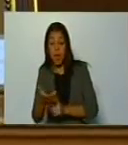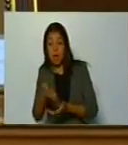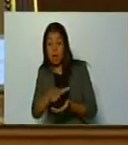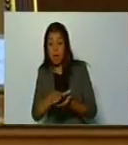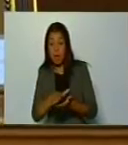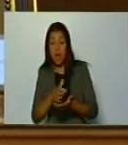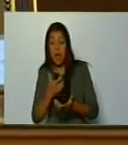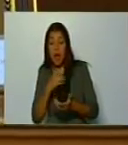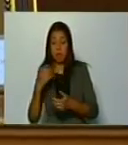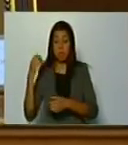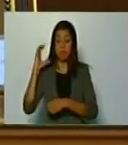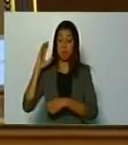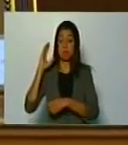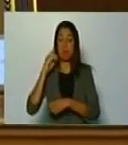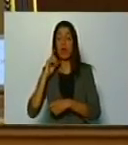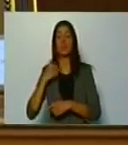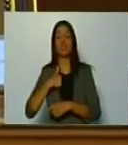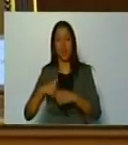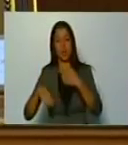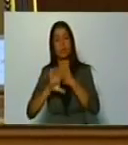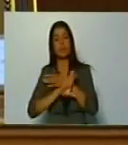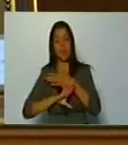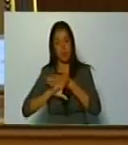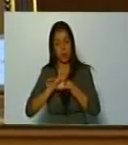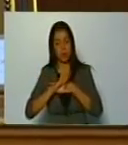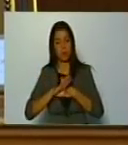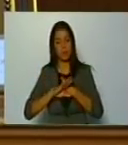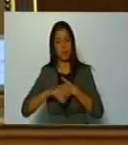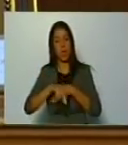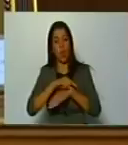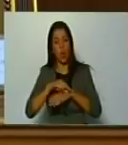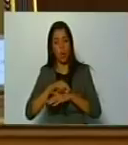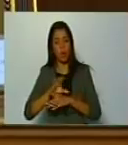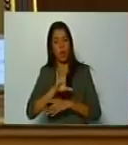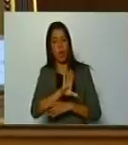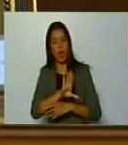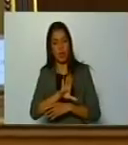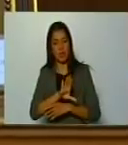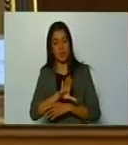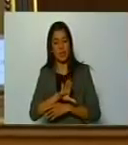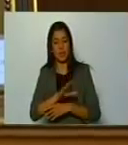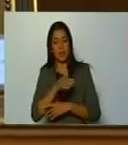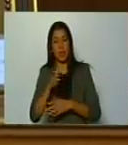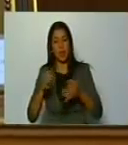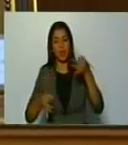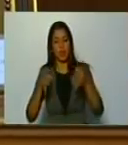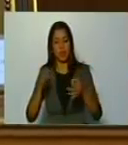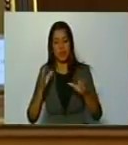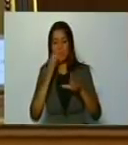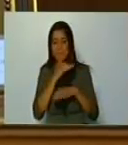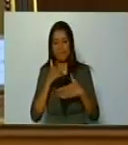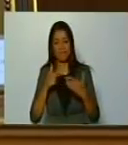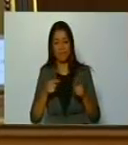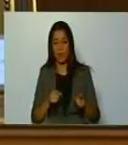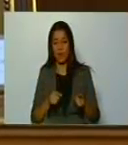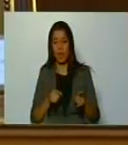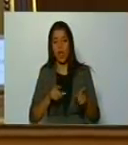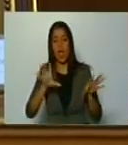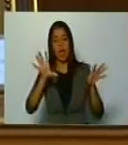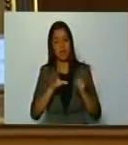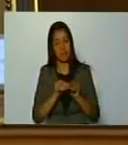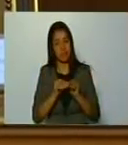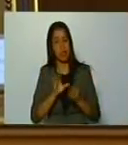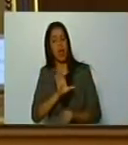protegeré. El estado delincuencial fascista y la impunidad. Eso resume la Cuarta